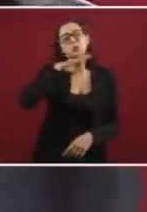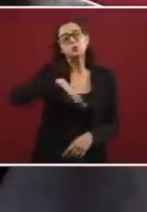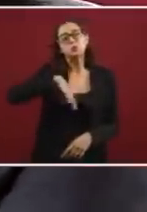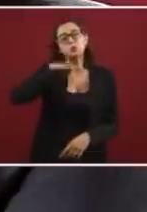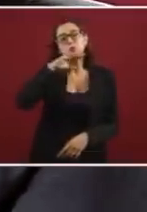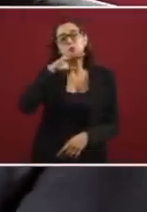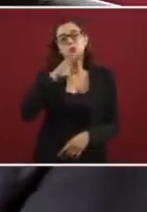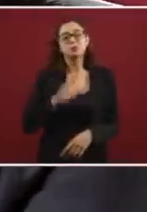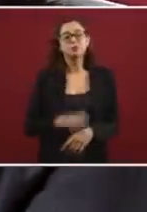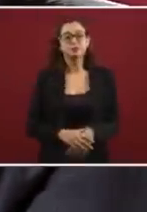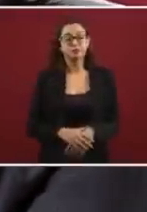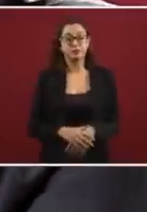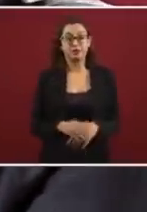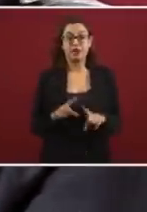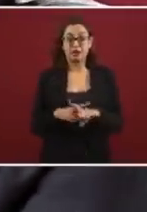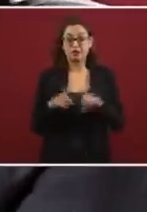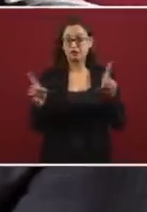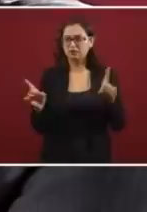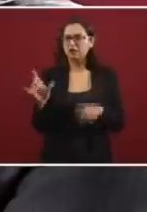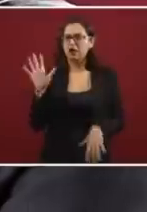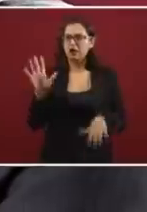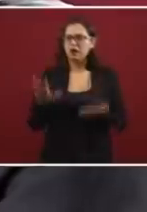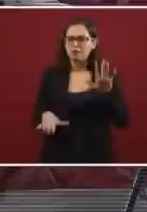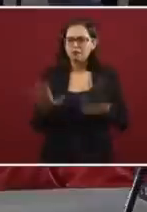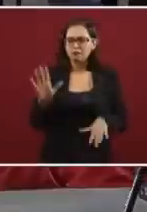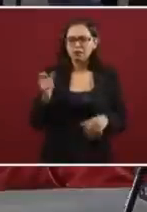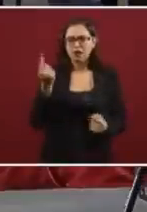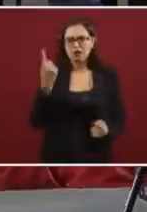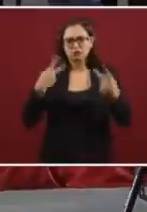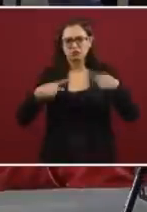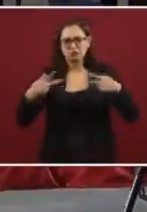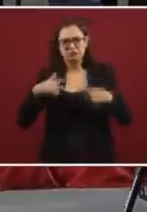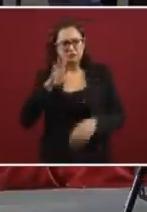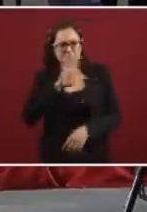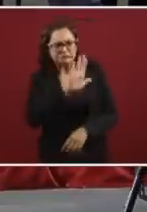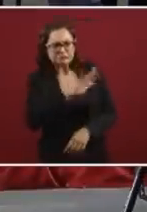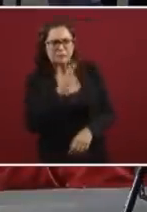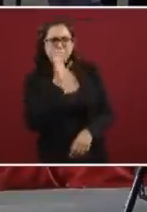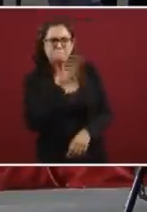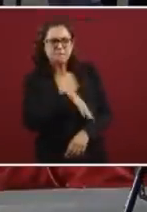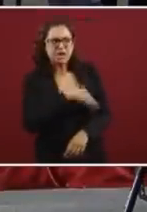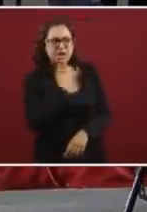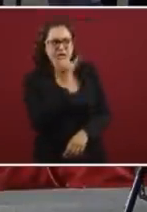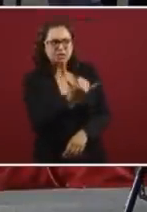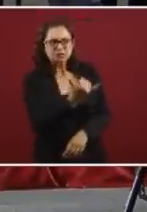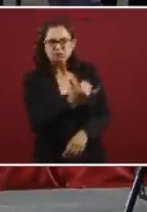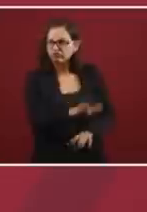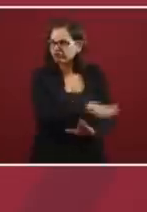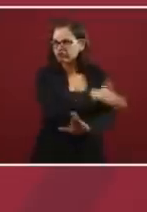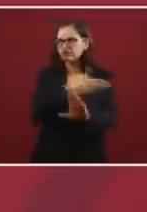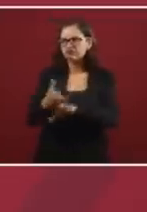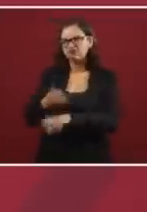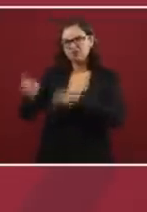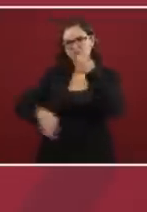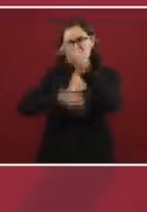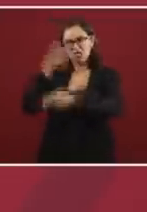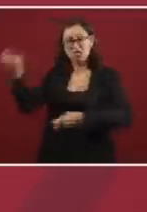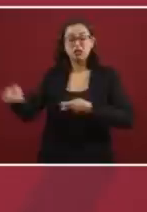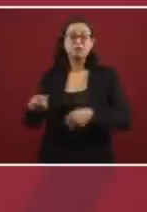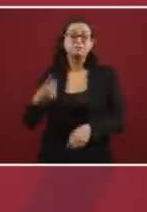a esa política era descalificado eso lo padecimos nosotros